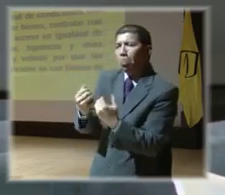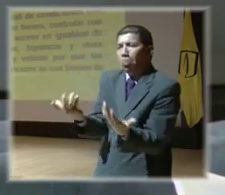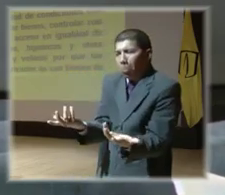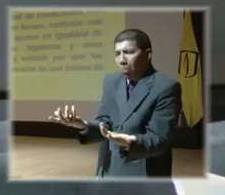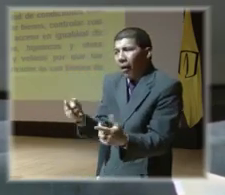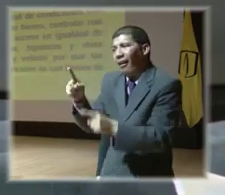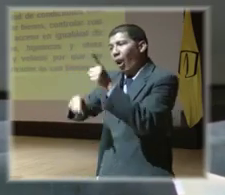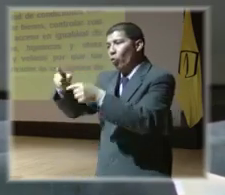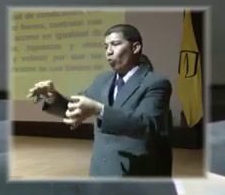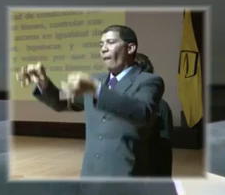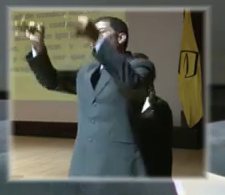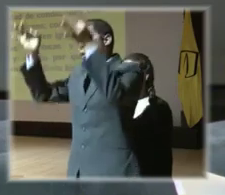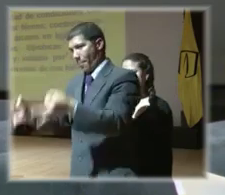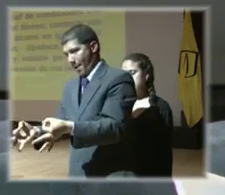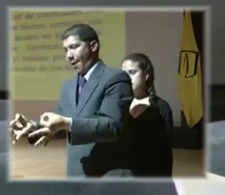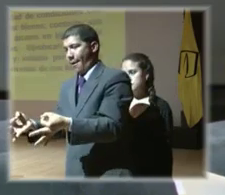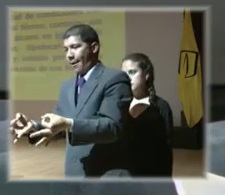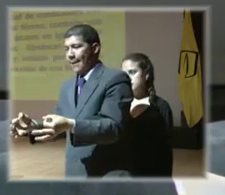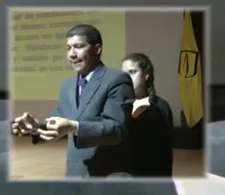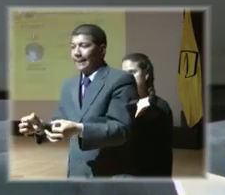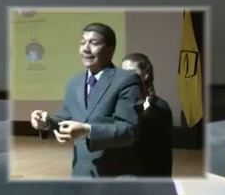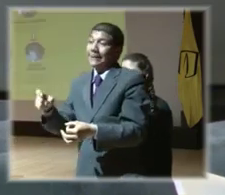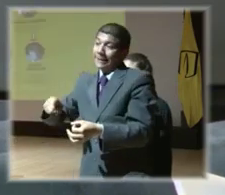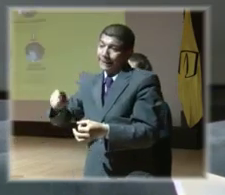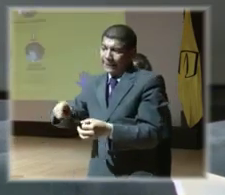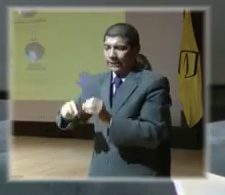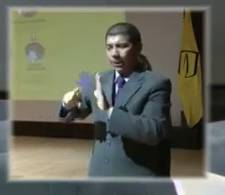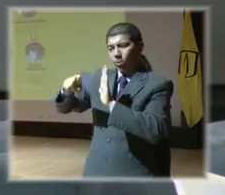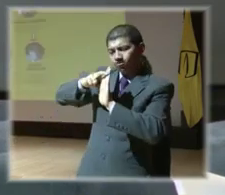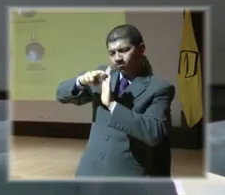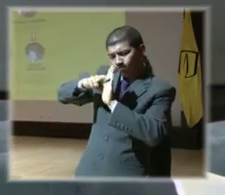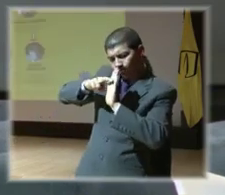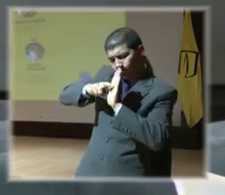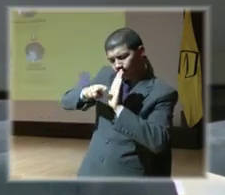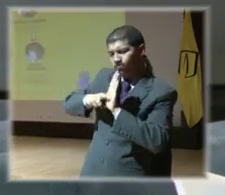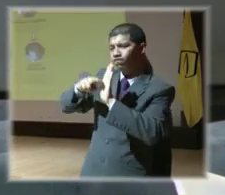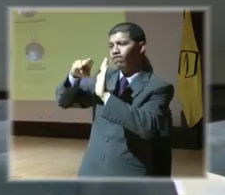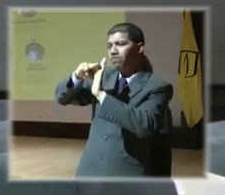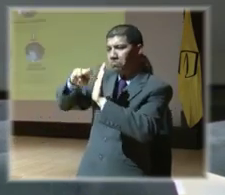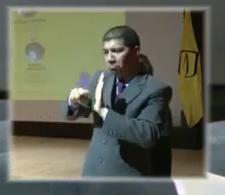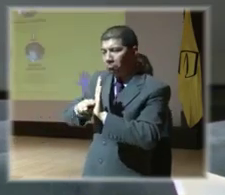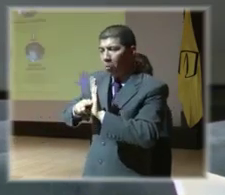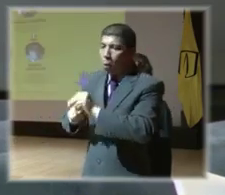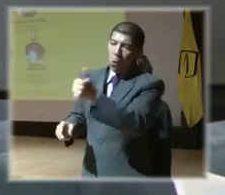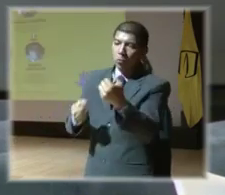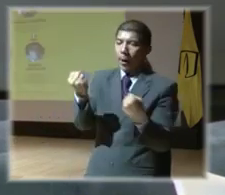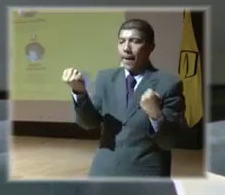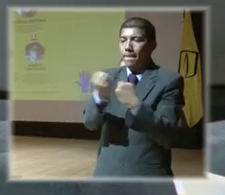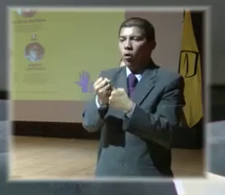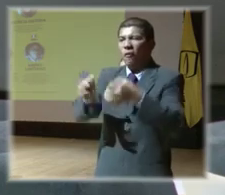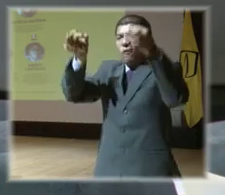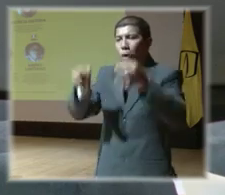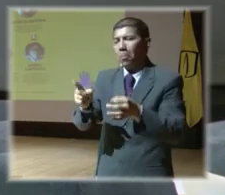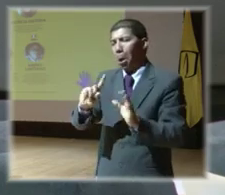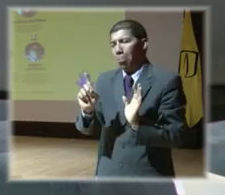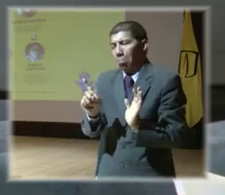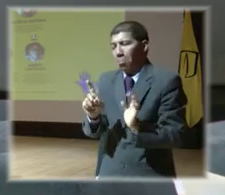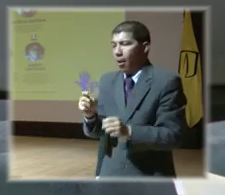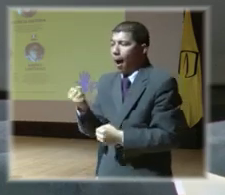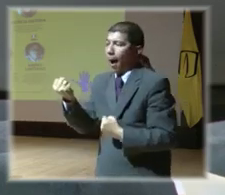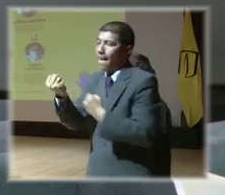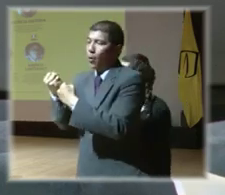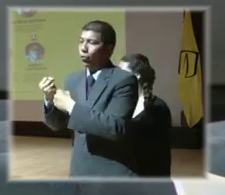más formales, que requieren de determinados requisitos, ¿sí? Apoyos informales. El apoyo puede ser individual, puede ser